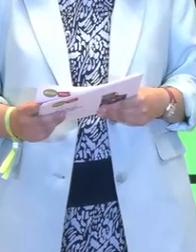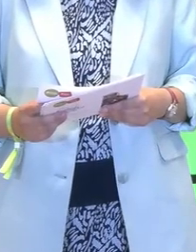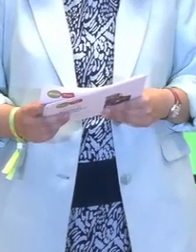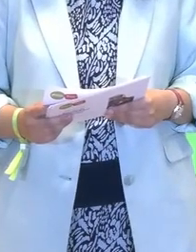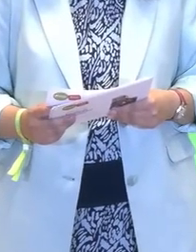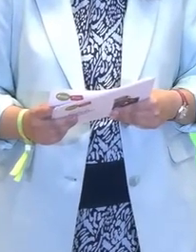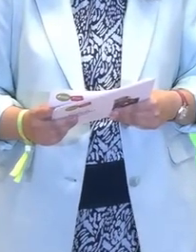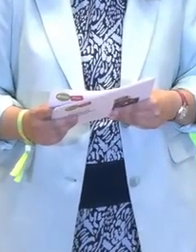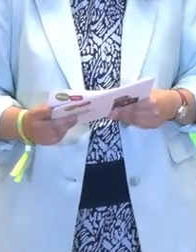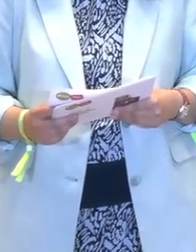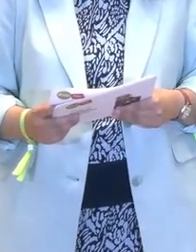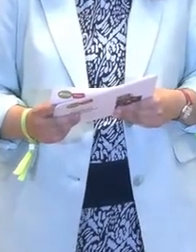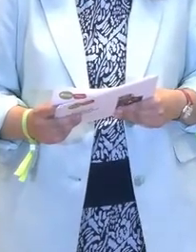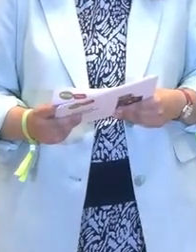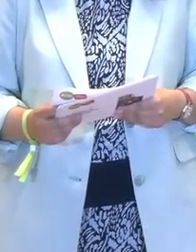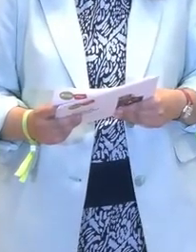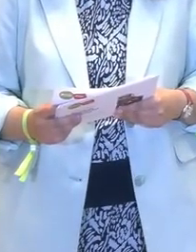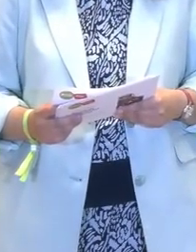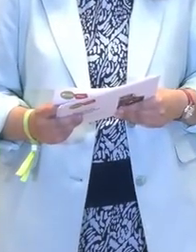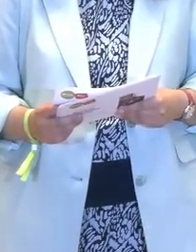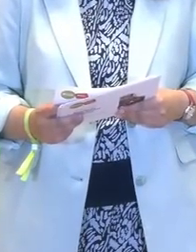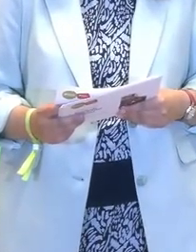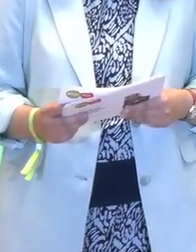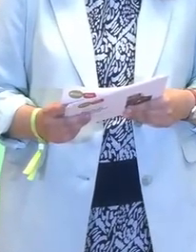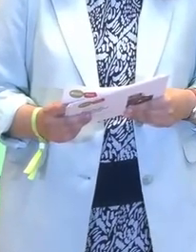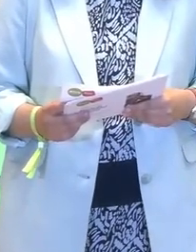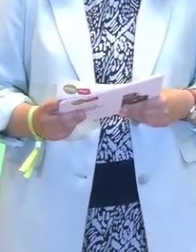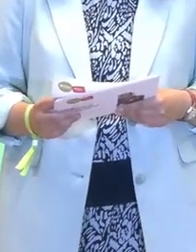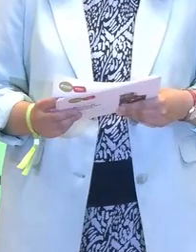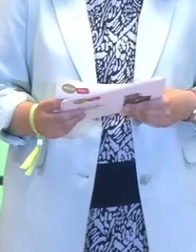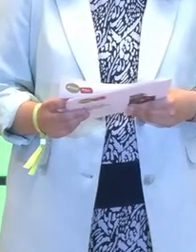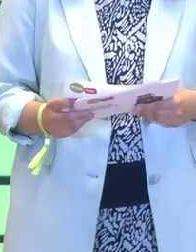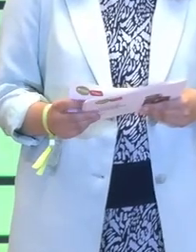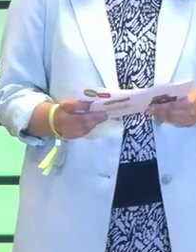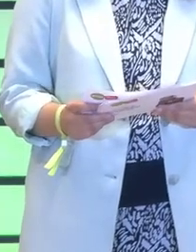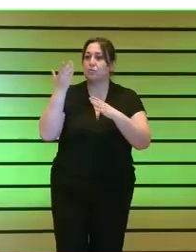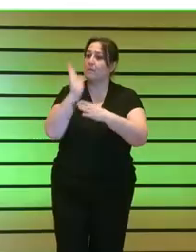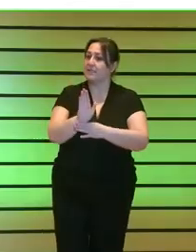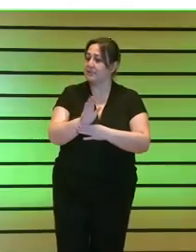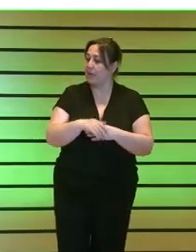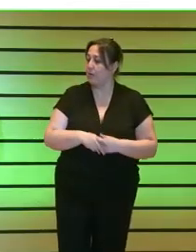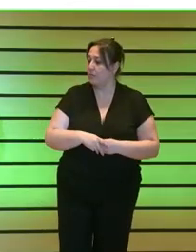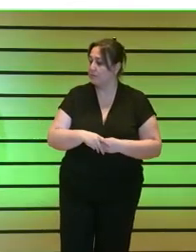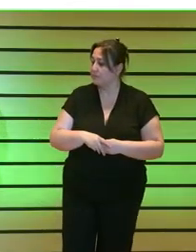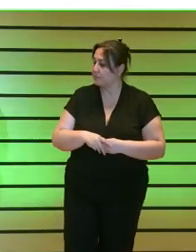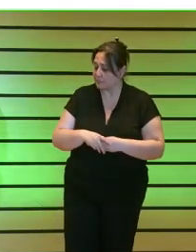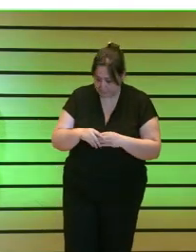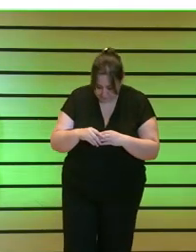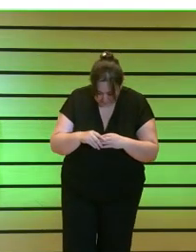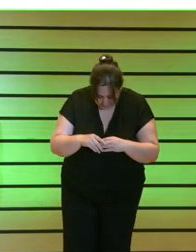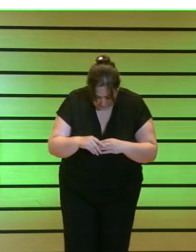hemos tenido hoy por la mañana las prácticas excelentes que nos han presentado y